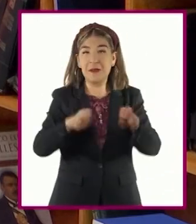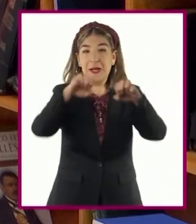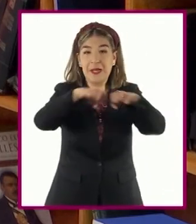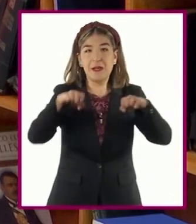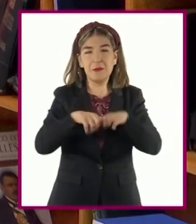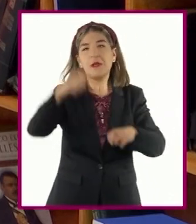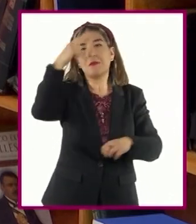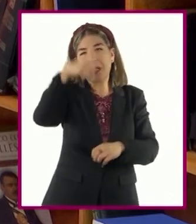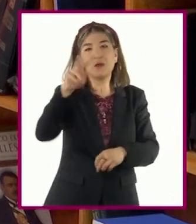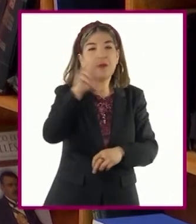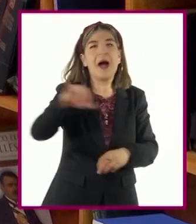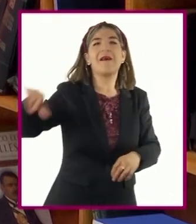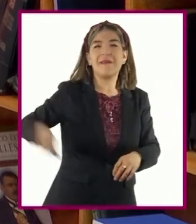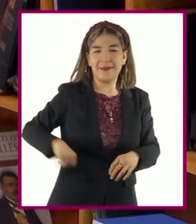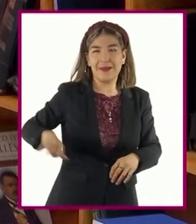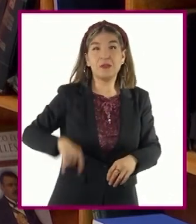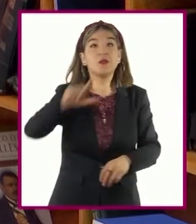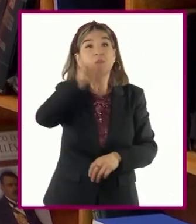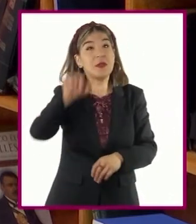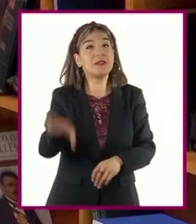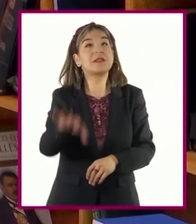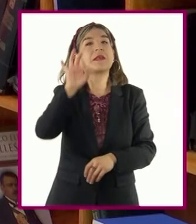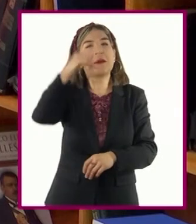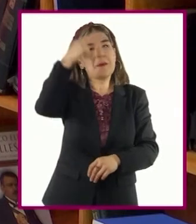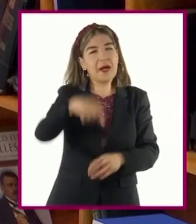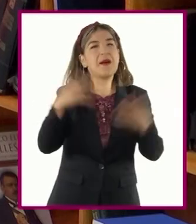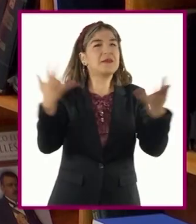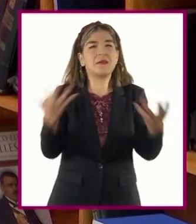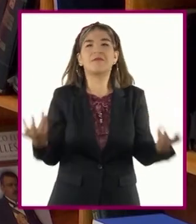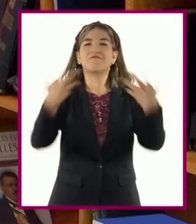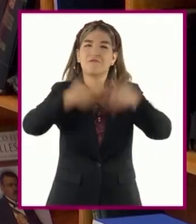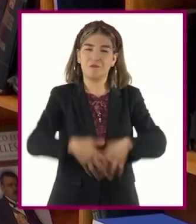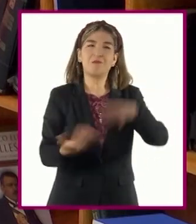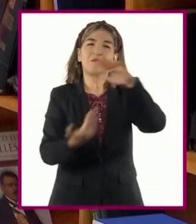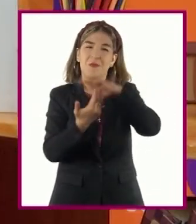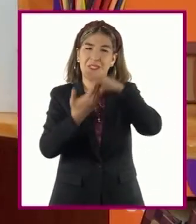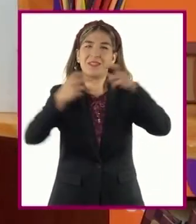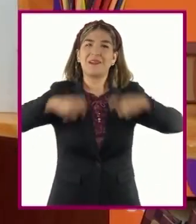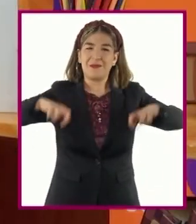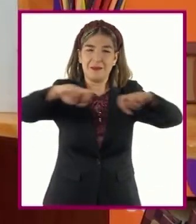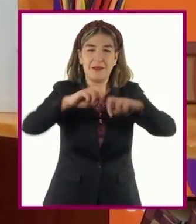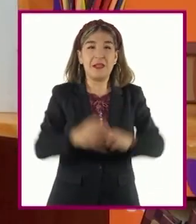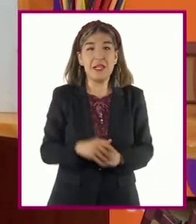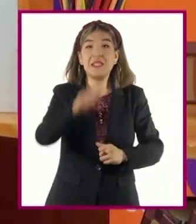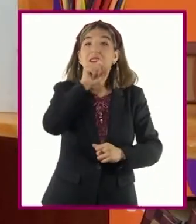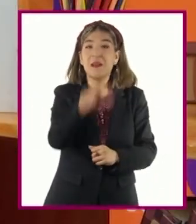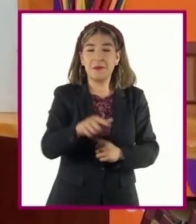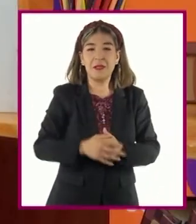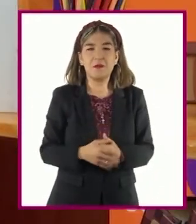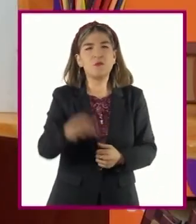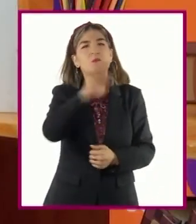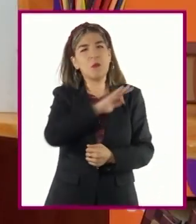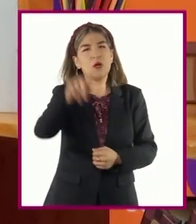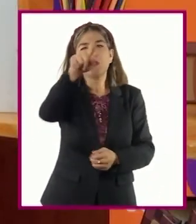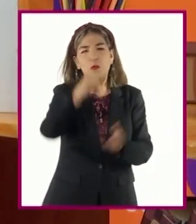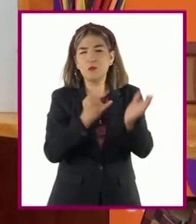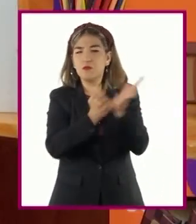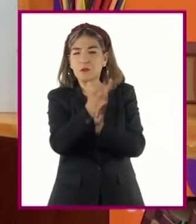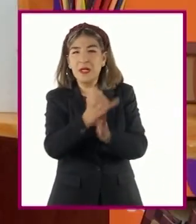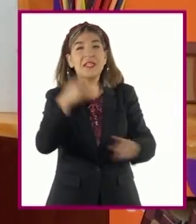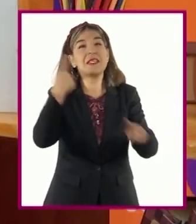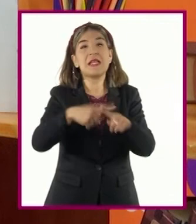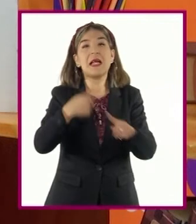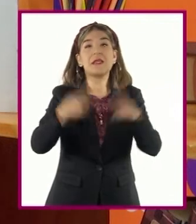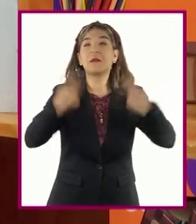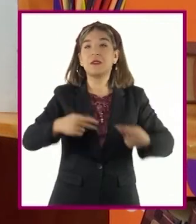parezca interesante y elegirlo para llevarlo a una mesa redonda. También pueden decidir quién será